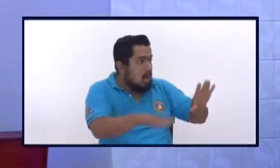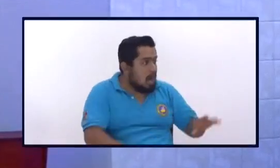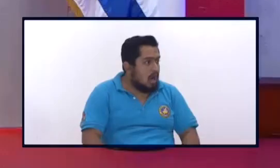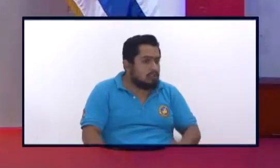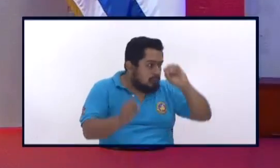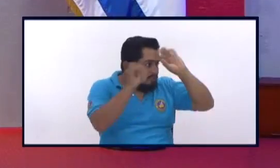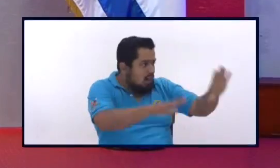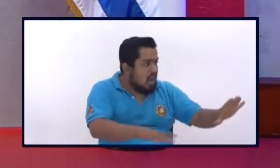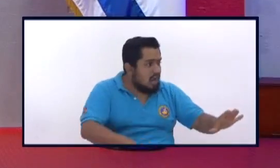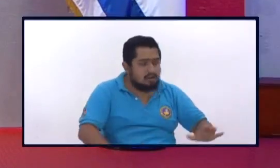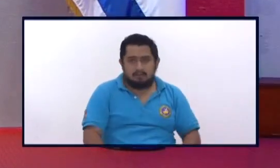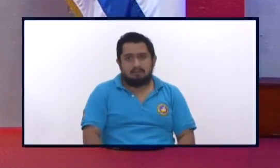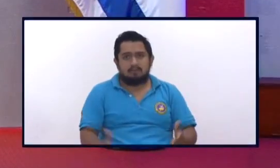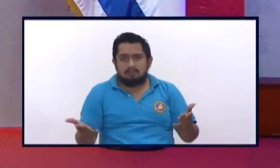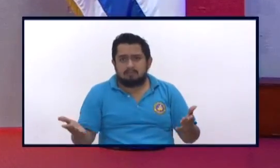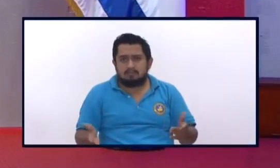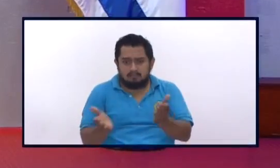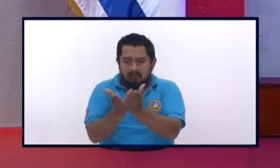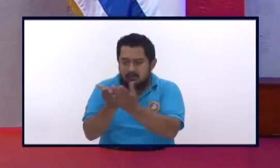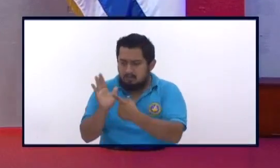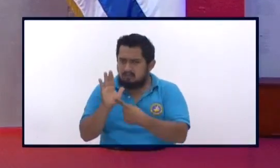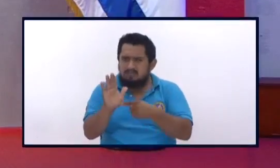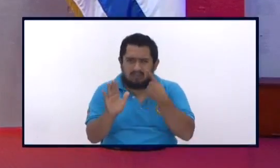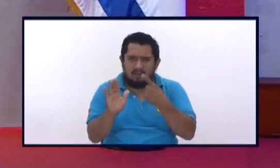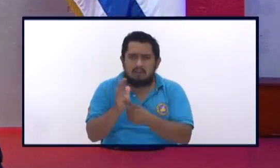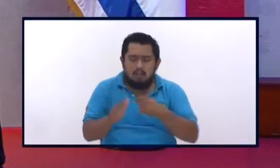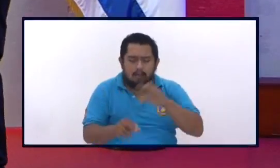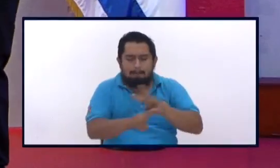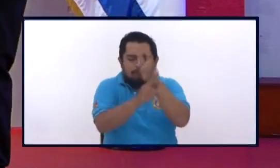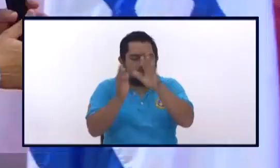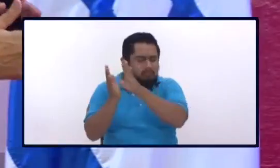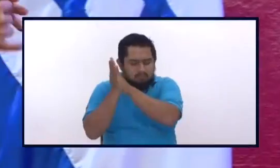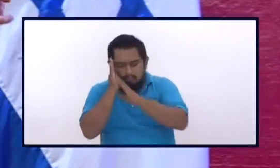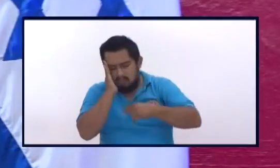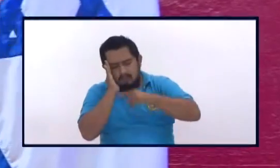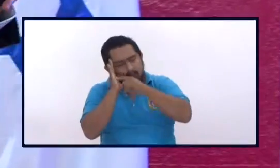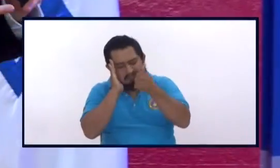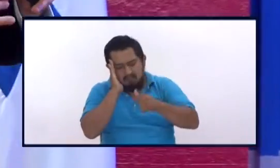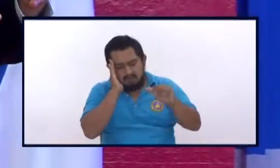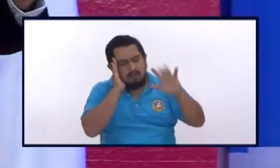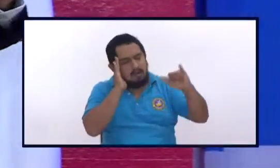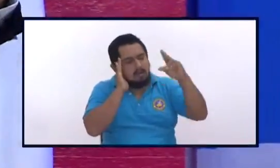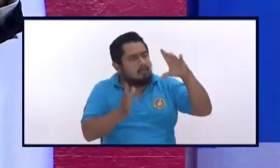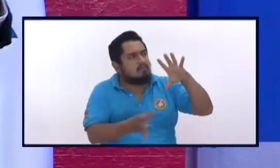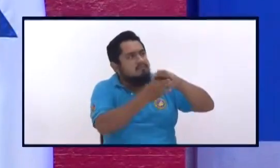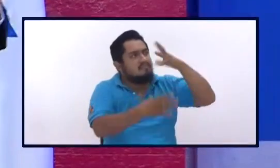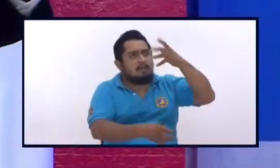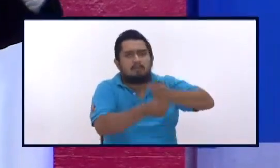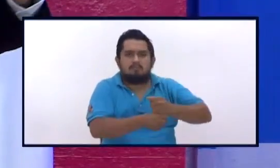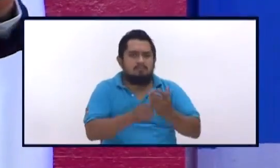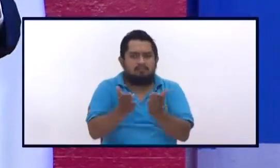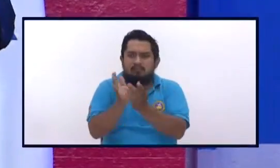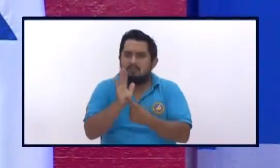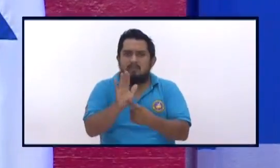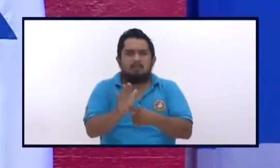sal qué dice la palabra del señor en paz me acostaré y asimismo dormiré porque solo tú me haces vivir confiado